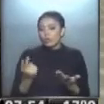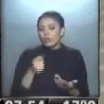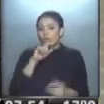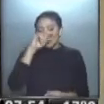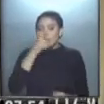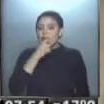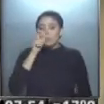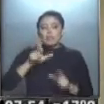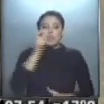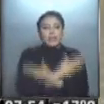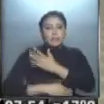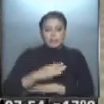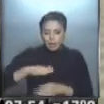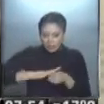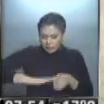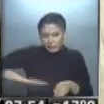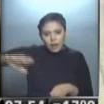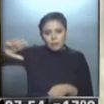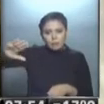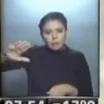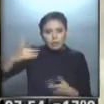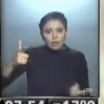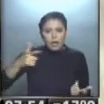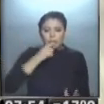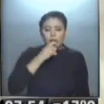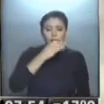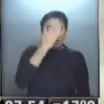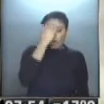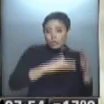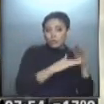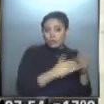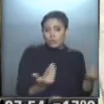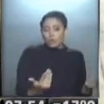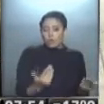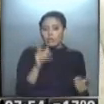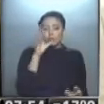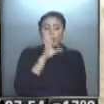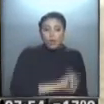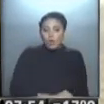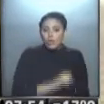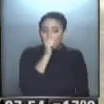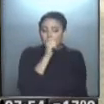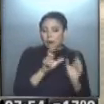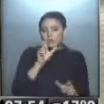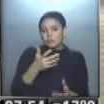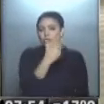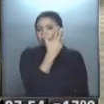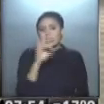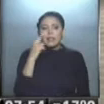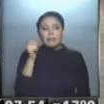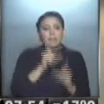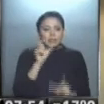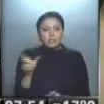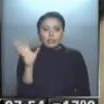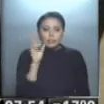rampa para personas con discapacidad en una estación Constitución cabecera donde día a día pasan alrededor de 300.000 personas por